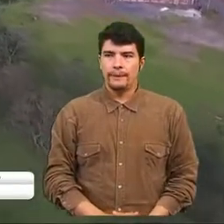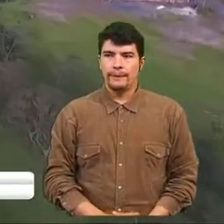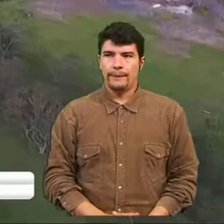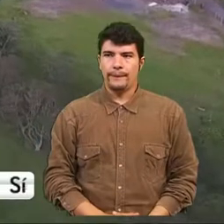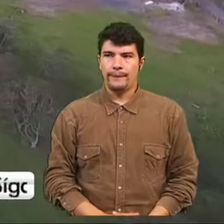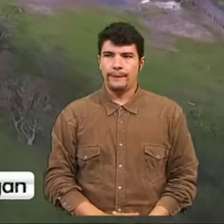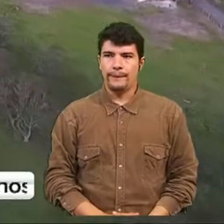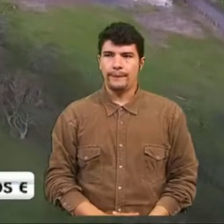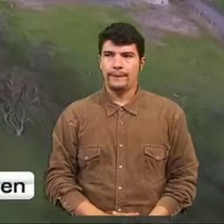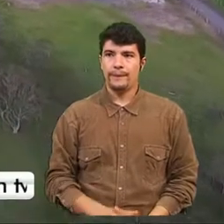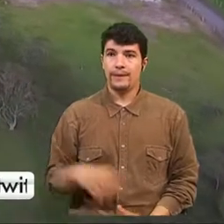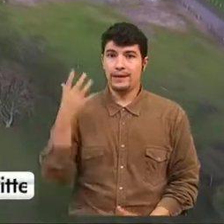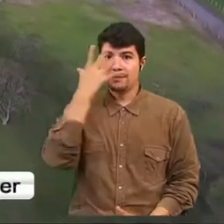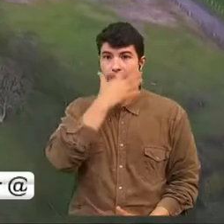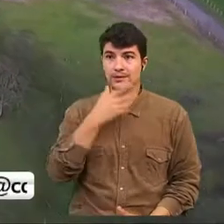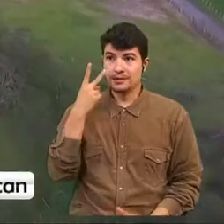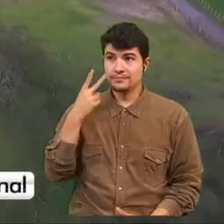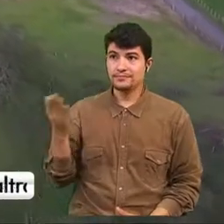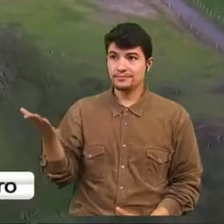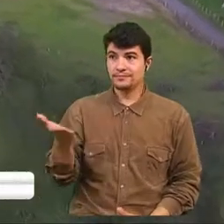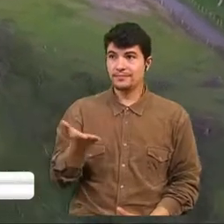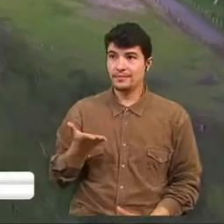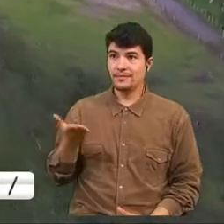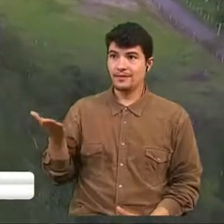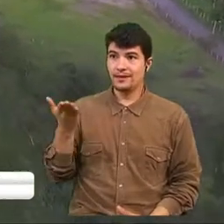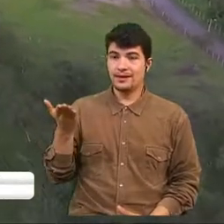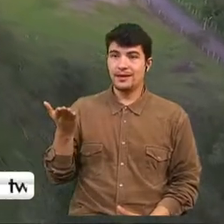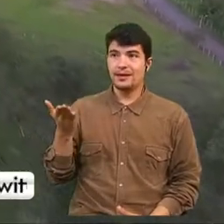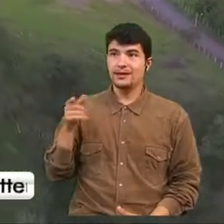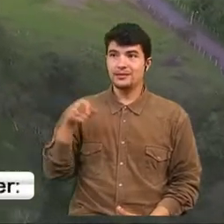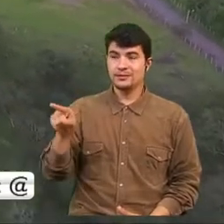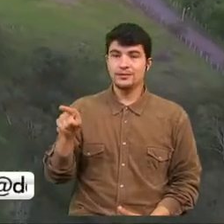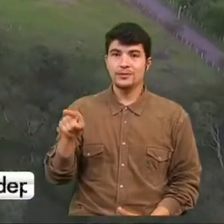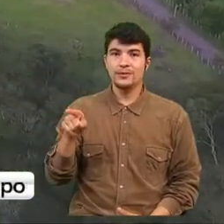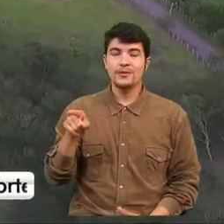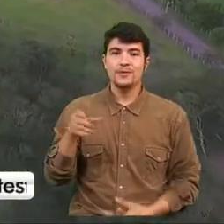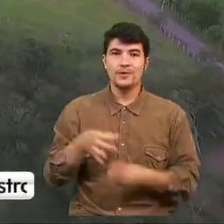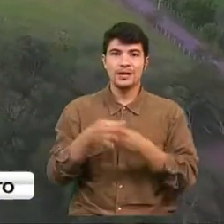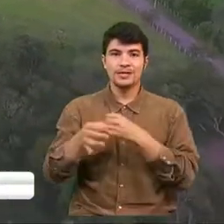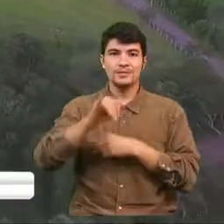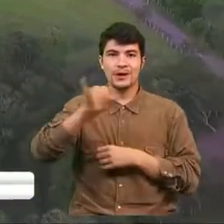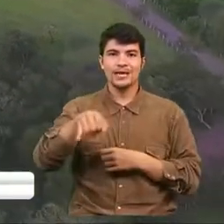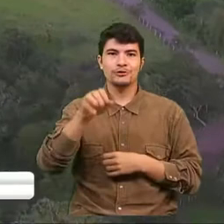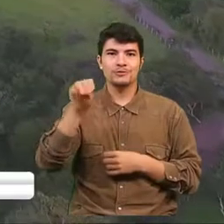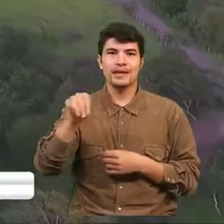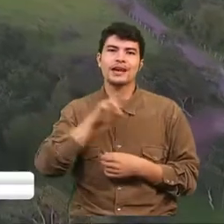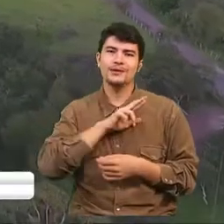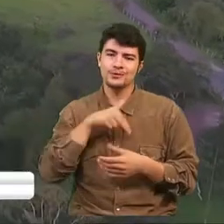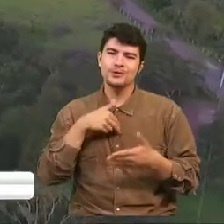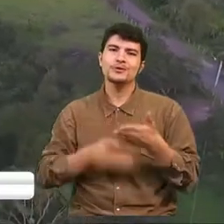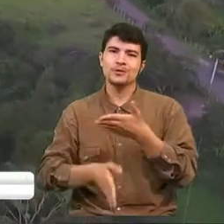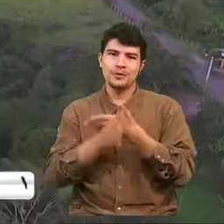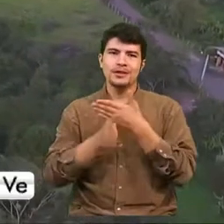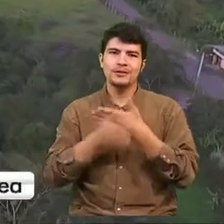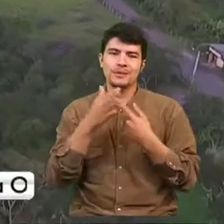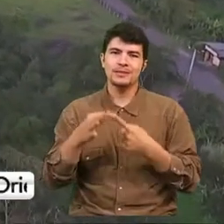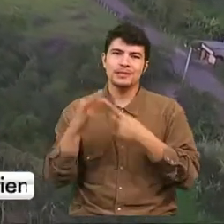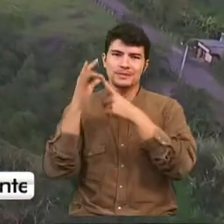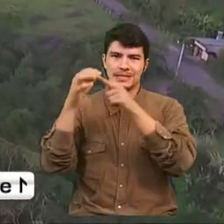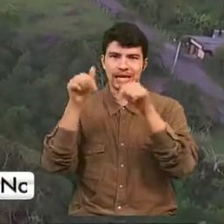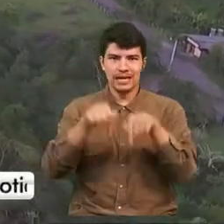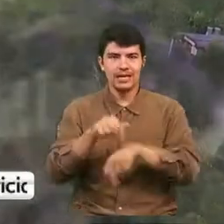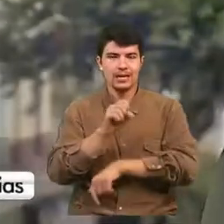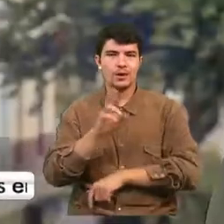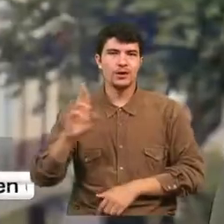Bien, y con esta hermosa panorámica, nuestra vista aérea del municipio de Jesús María, nosotros continuamos con esta emisión especial de Oriente Noticias, hoy en